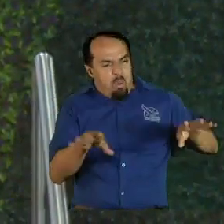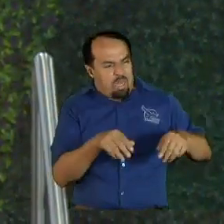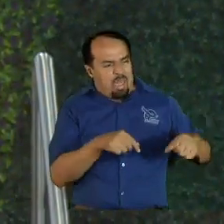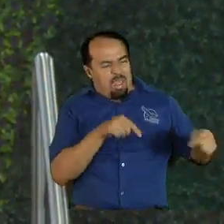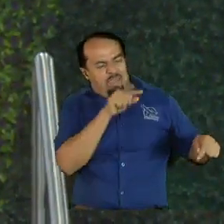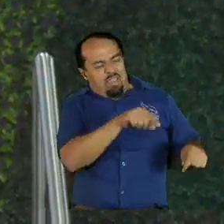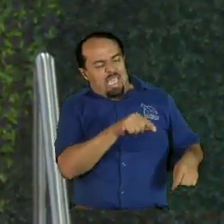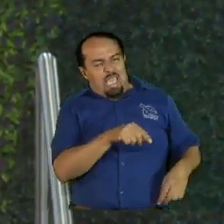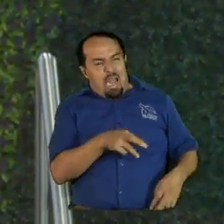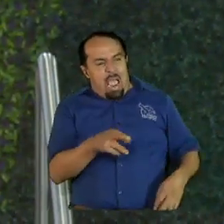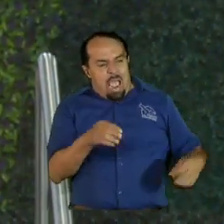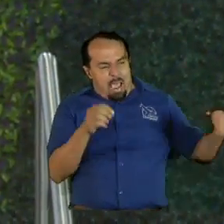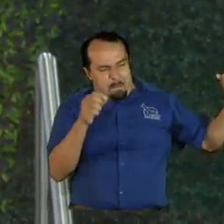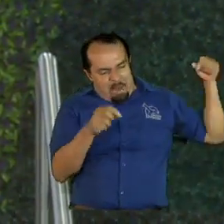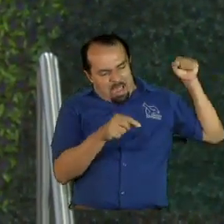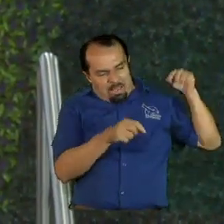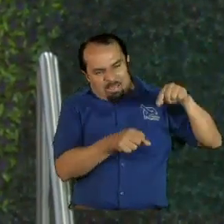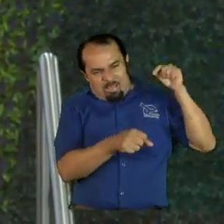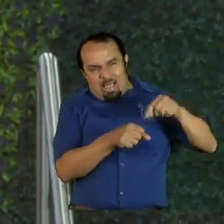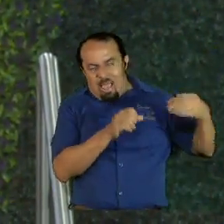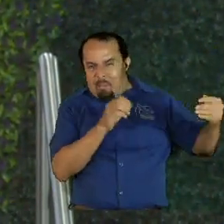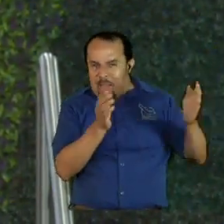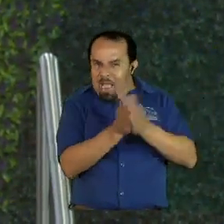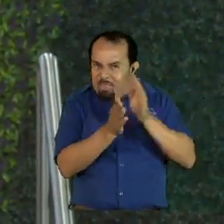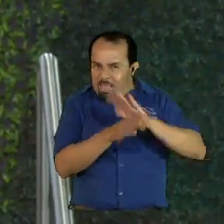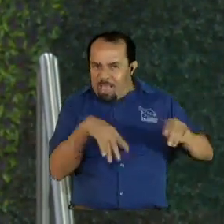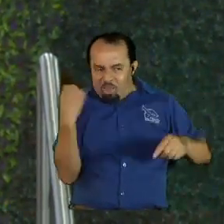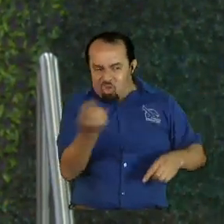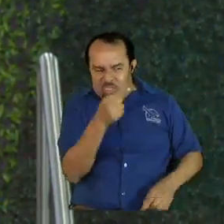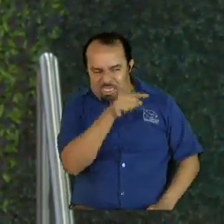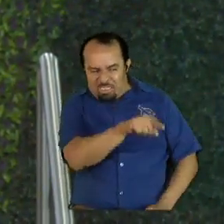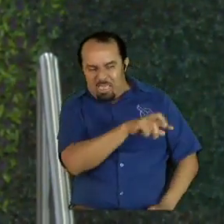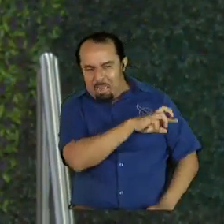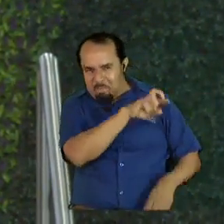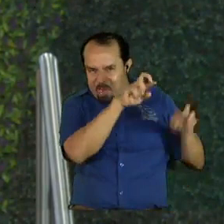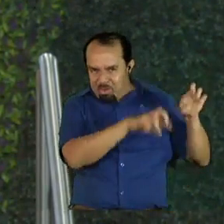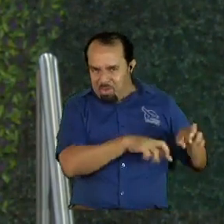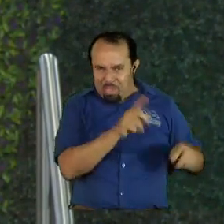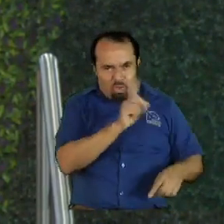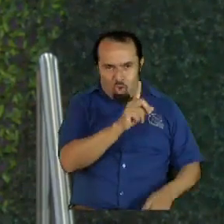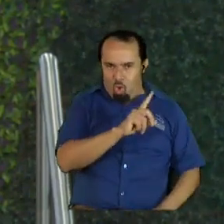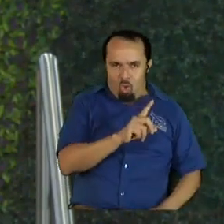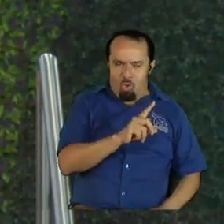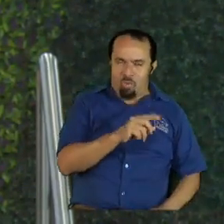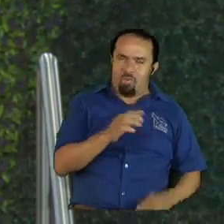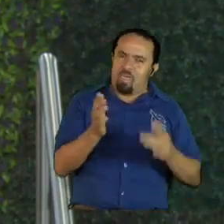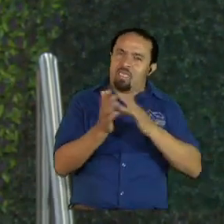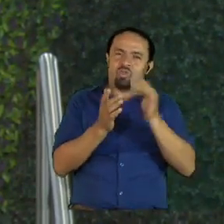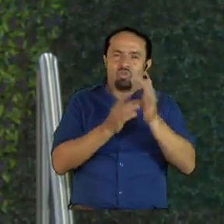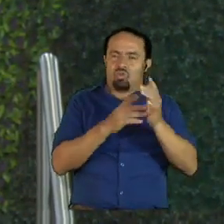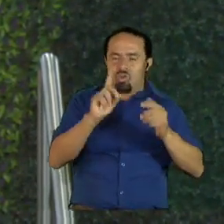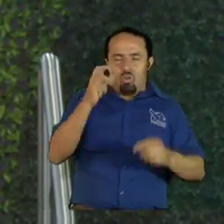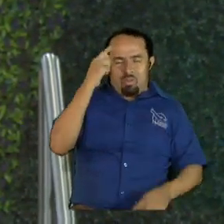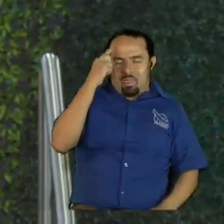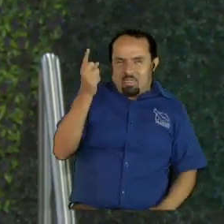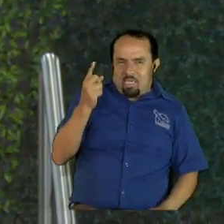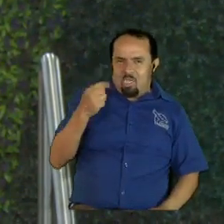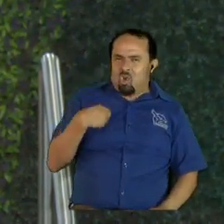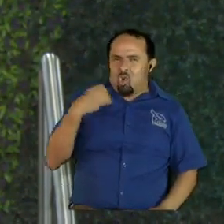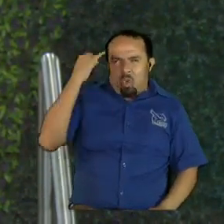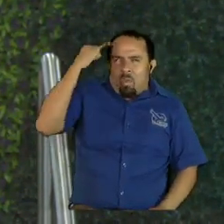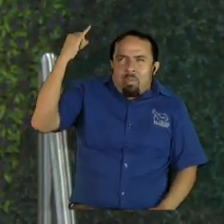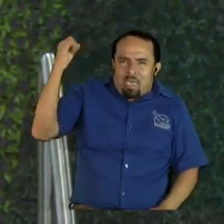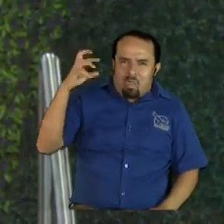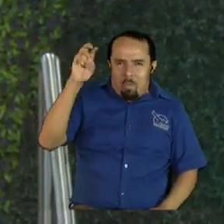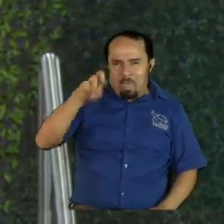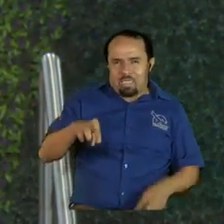estos romanos infelices? Miren todo lo que... Yo no me imagino a Jesús pensando así. ¿Usted se lo imagina así? ¿Y por qué nosotros